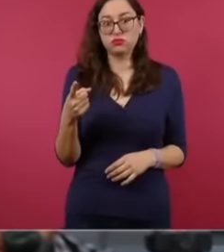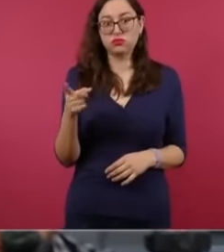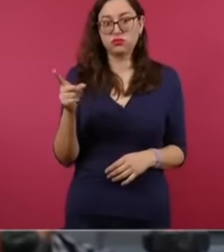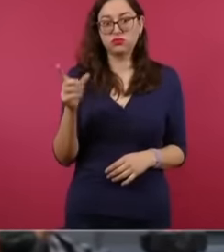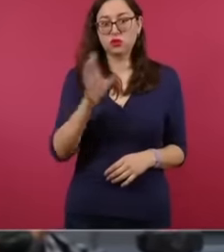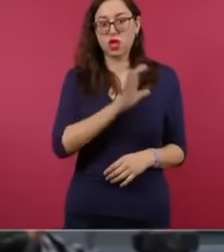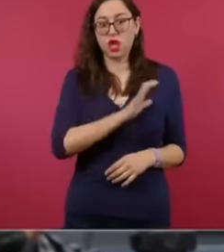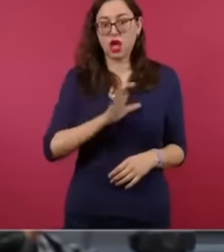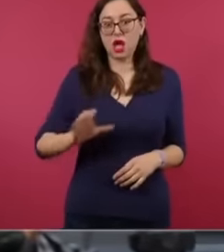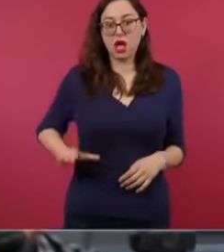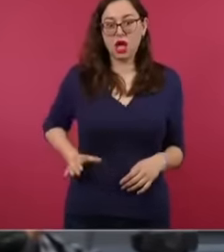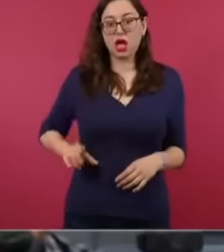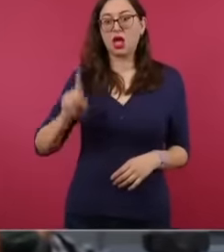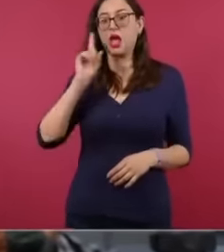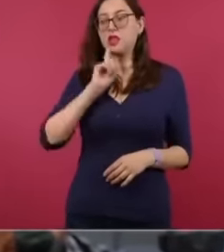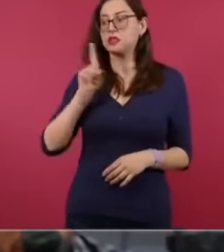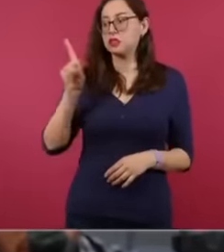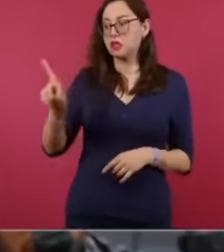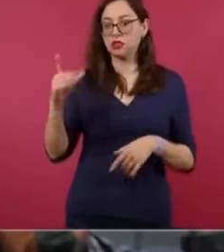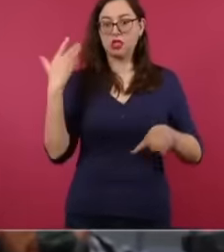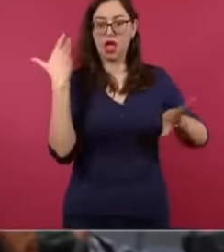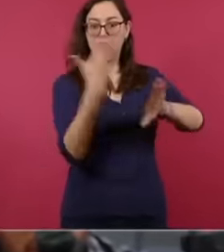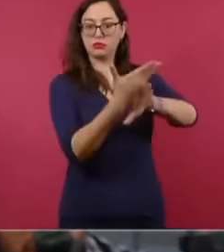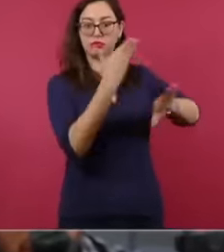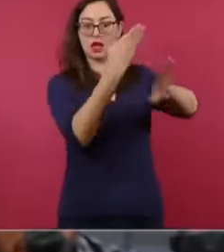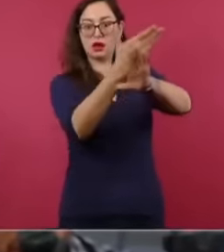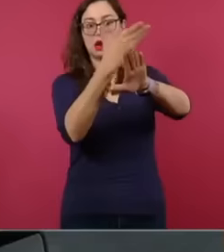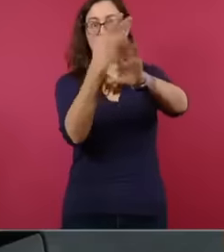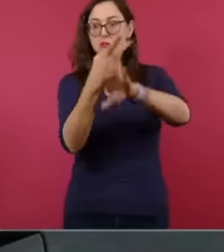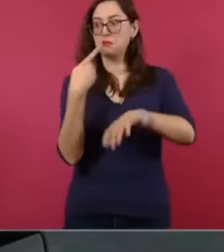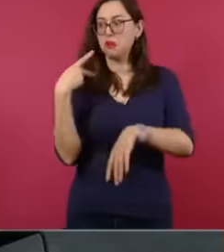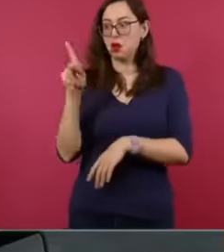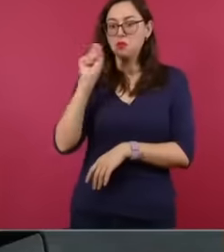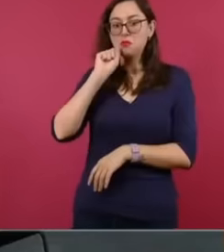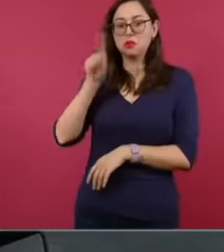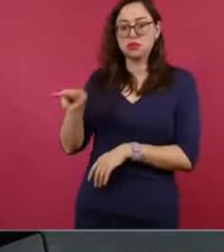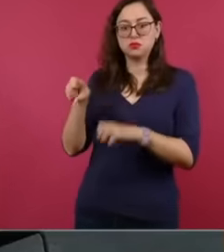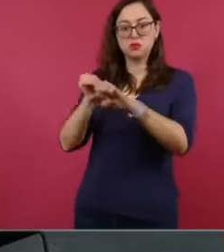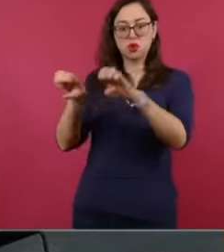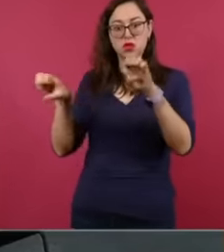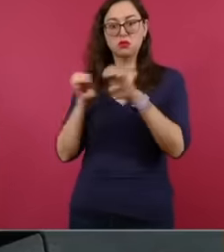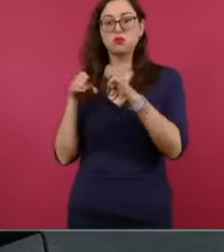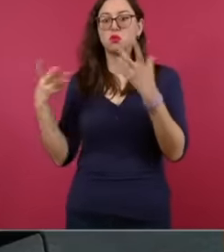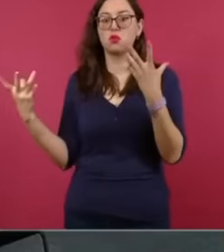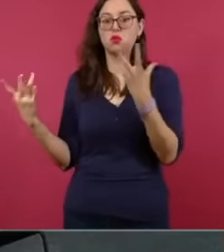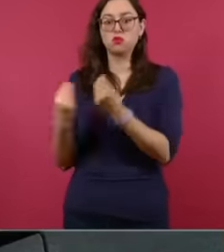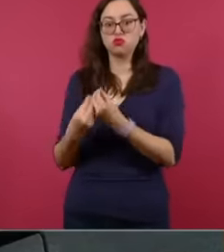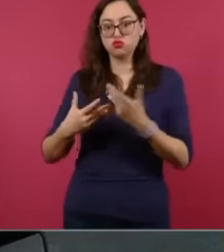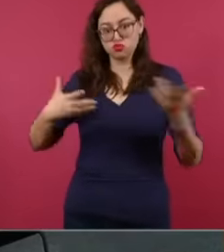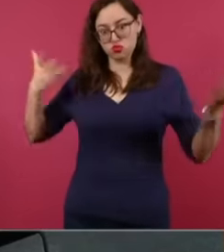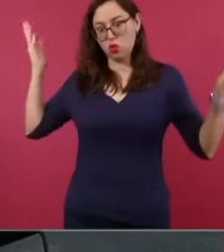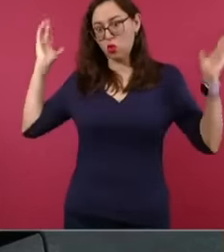ataque a estos, pero no vea que están atrás de ella, con ella. Él dice,